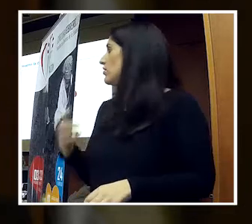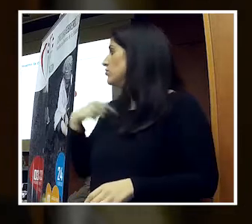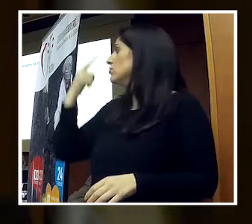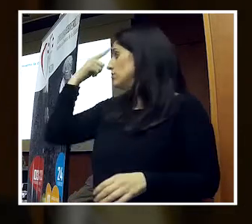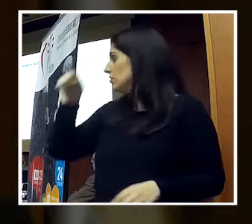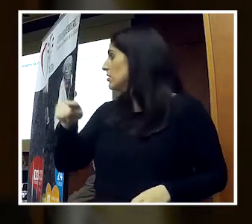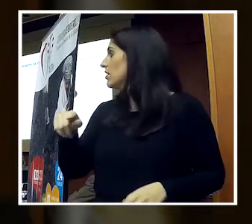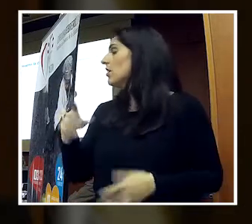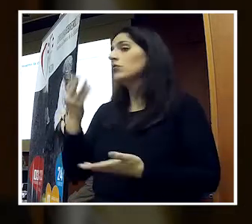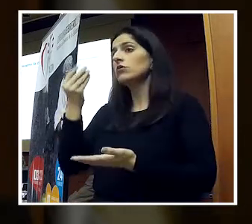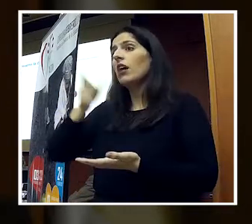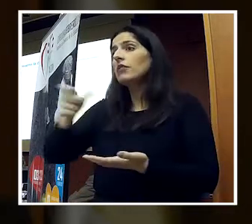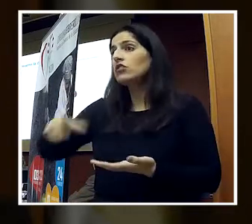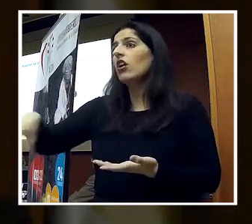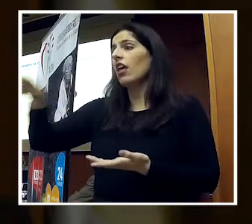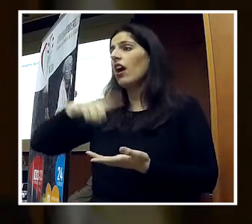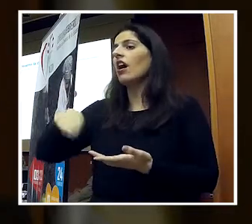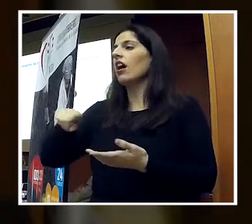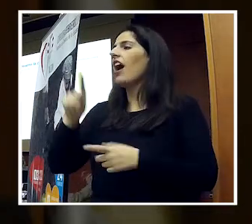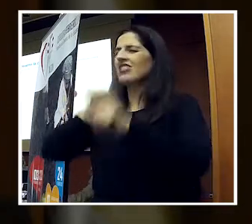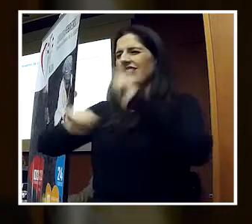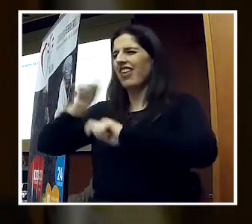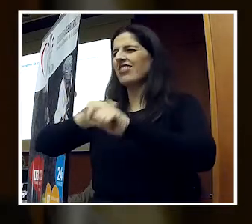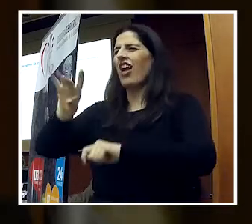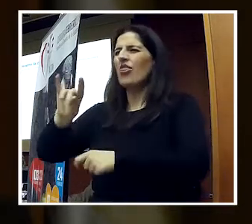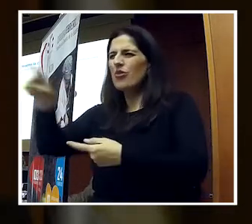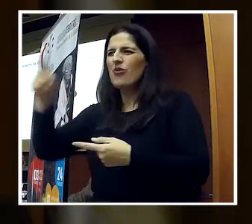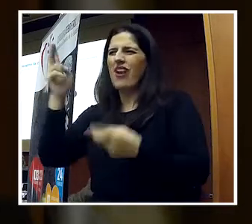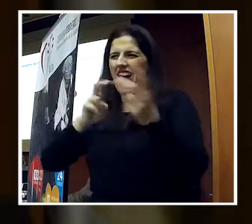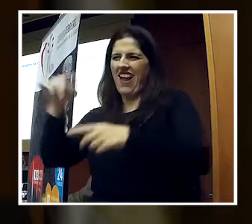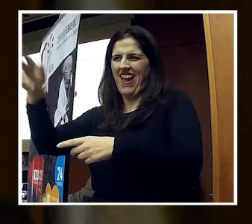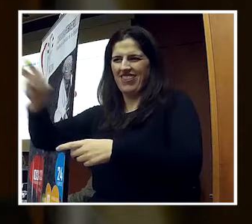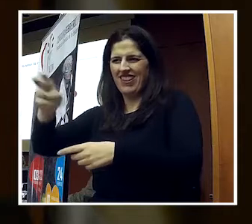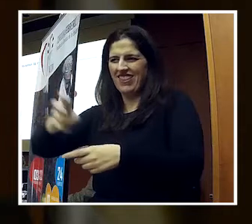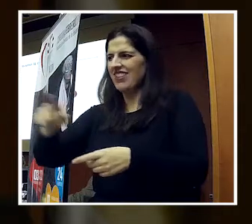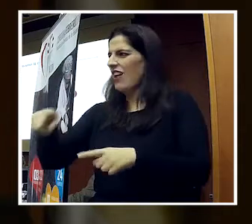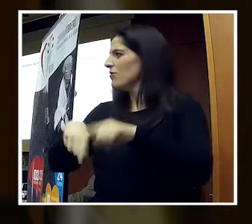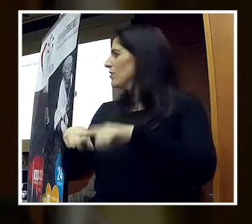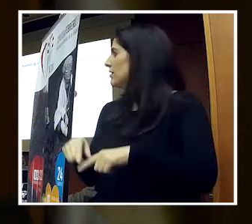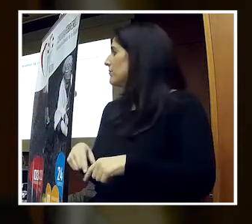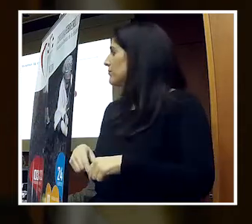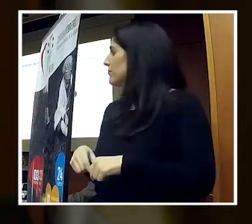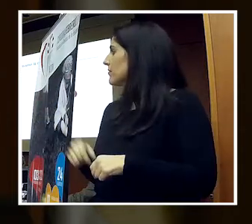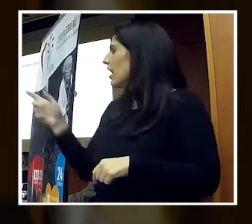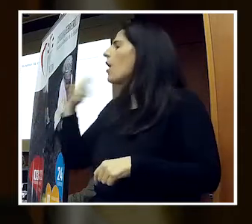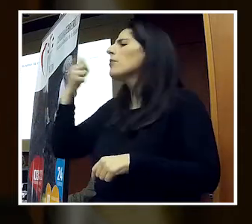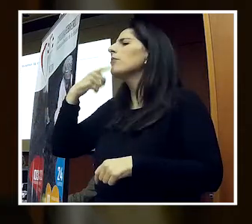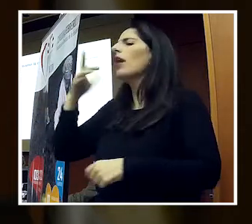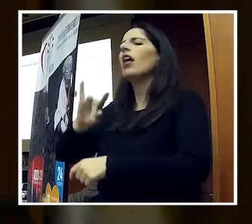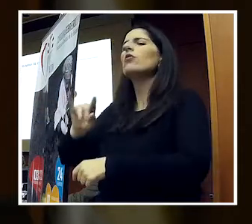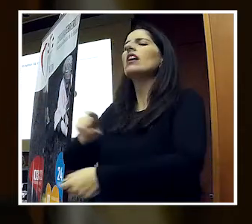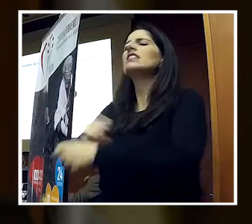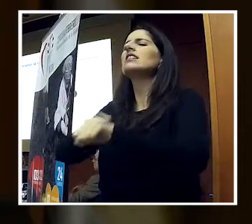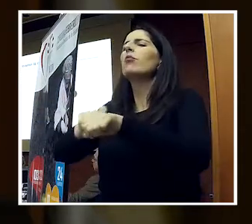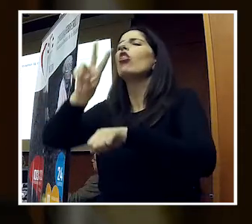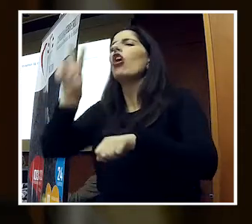y pacientes de ADICOR, de la Asociación de Diabetes, seguro que algunos se estará preguntando, está hablando mucho de diabetes tipo 2, pero